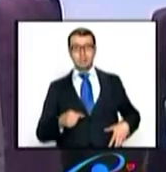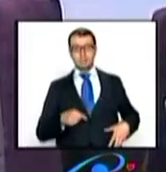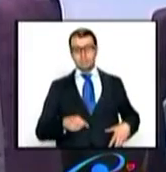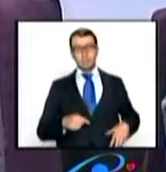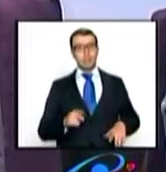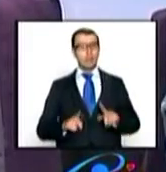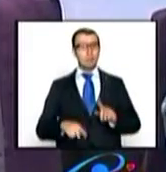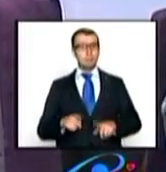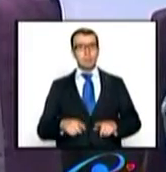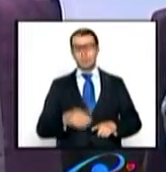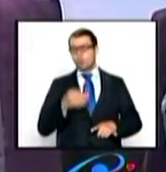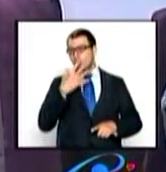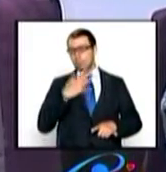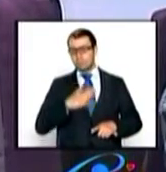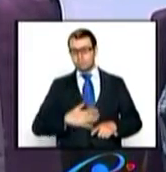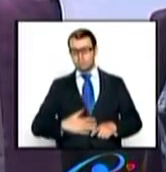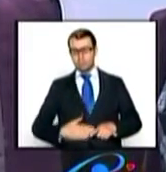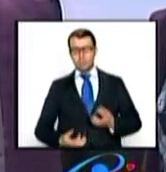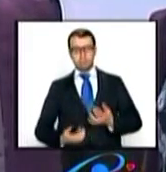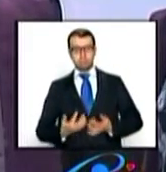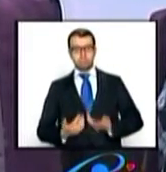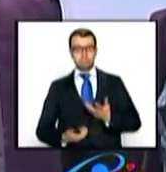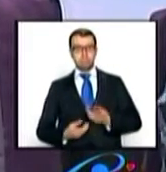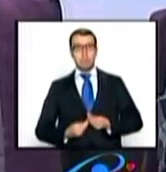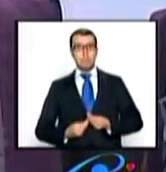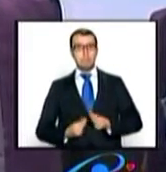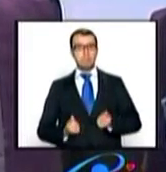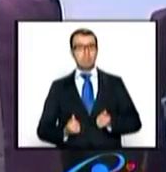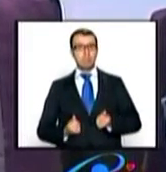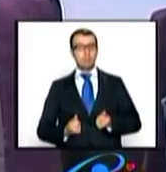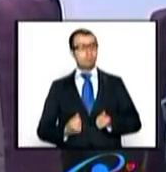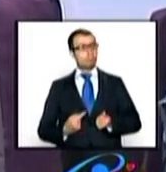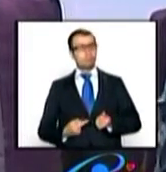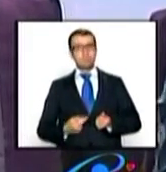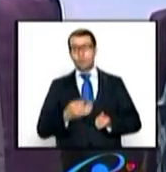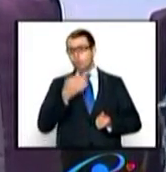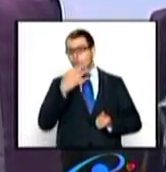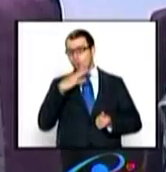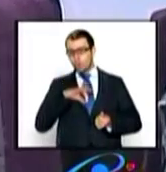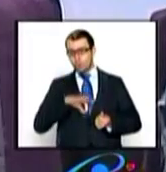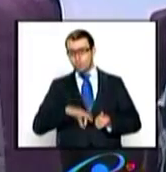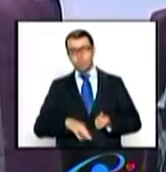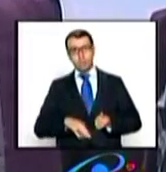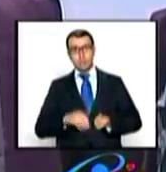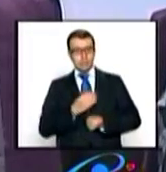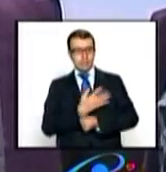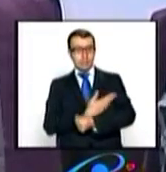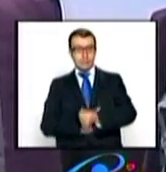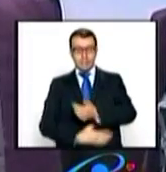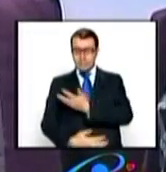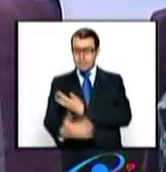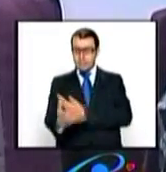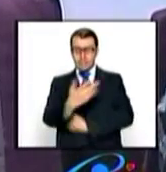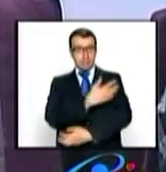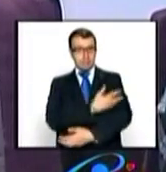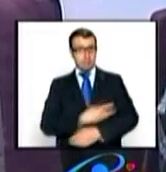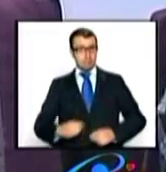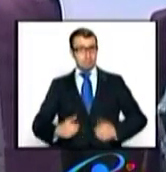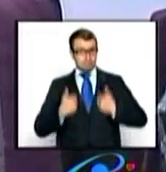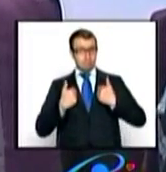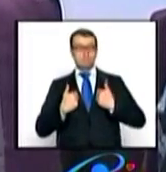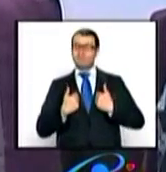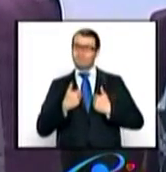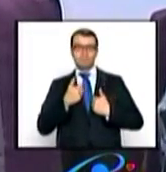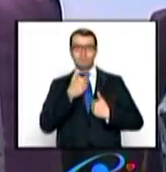cierta parte de esos medicamentos y lamentablemente no todo el medicamento que se toma llega a la sangre. Eso se llama a nivel de medicina o de